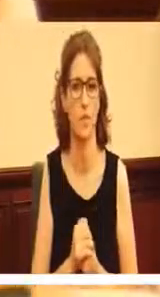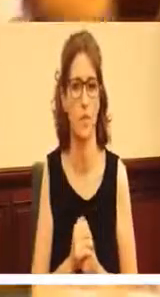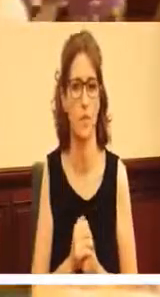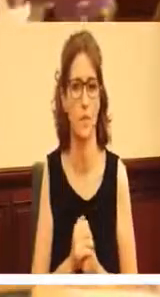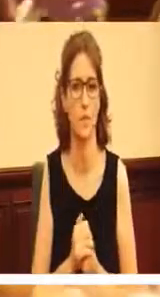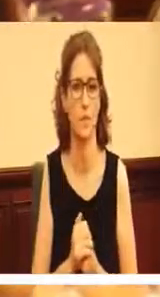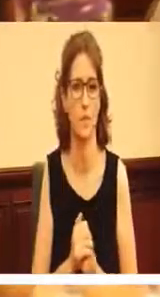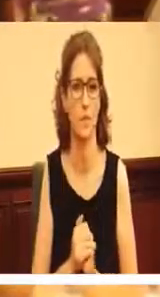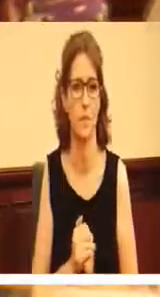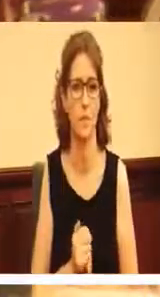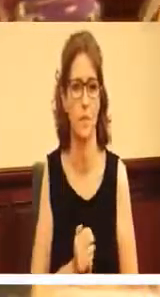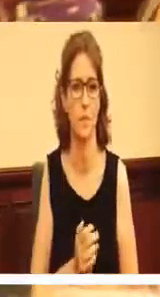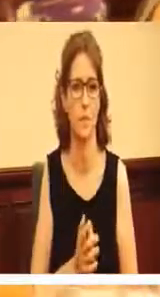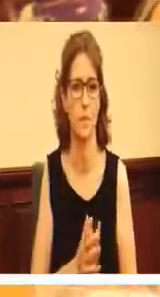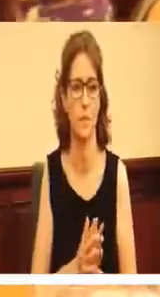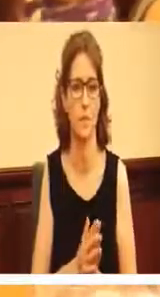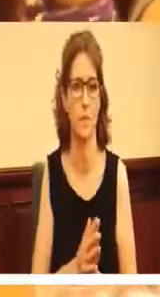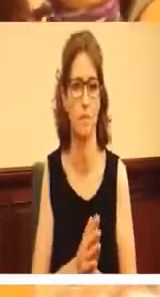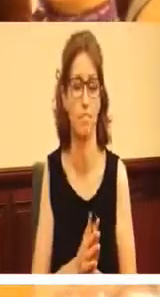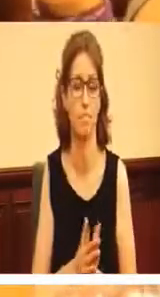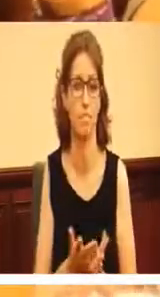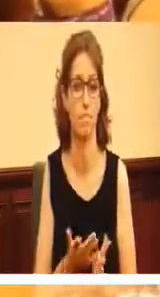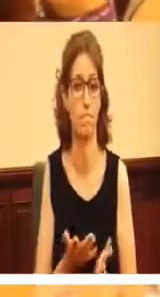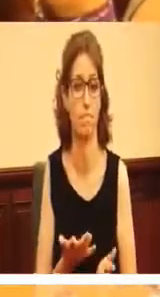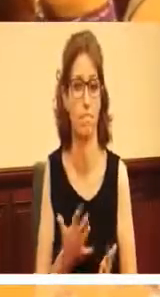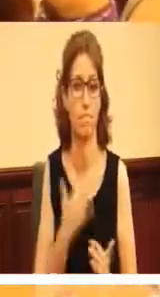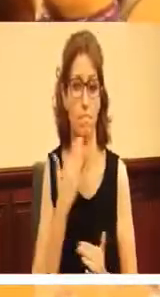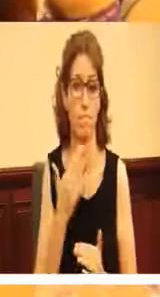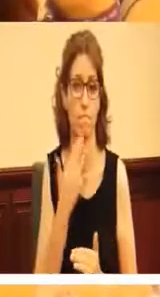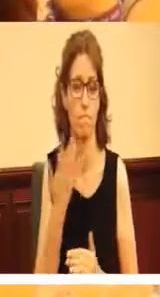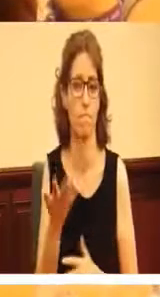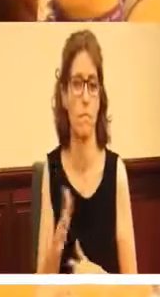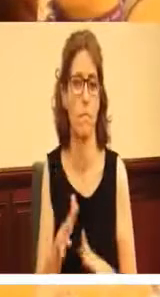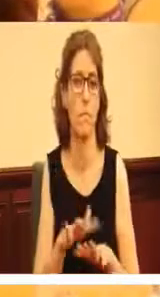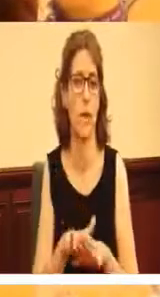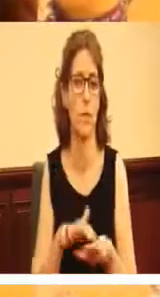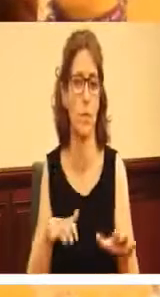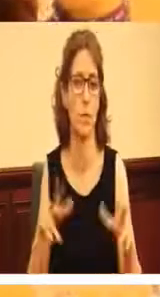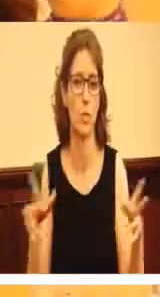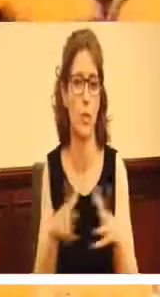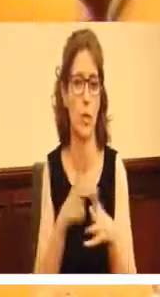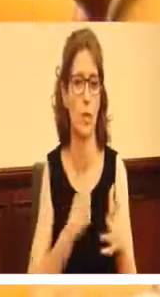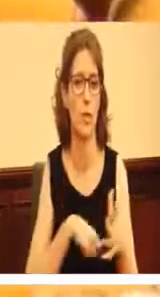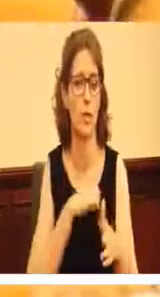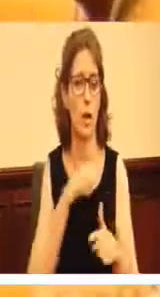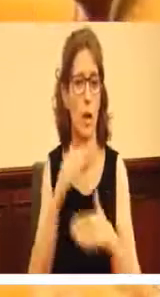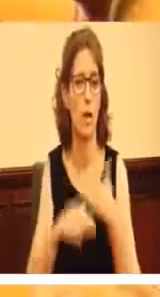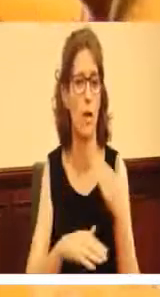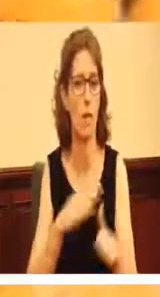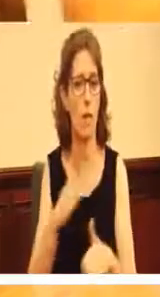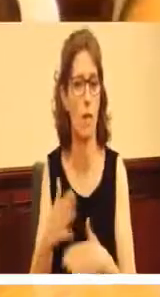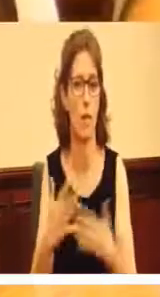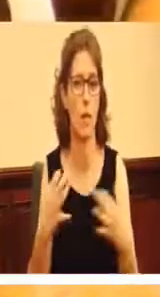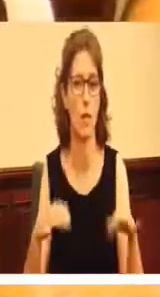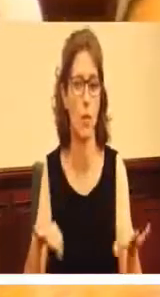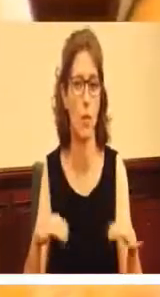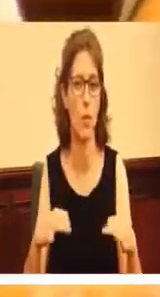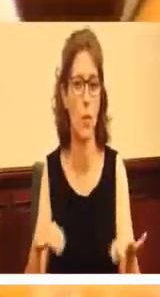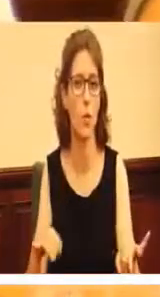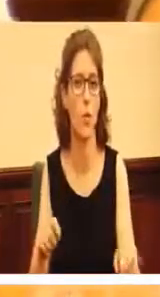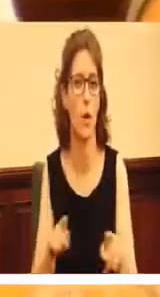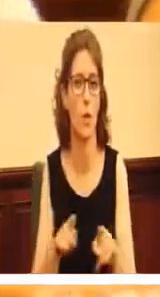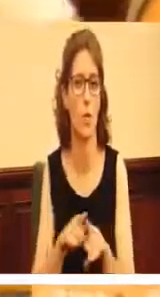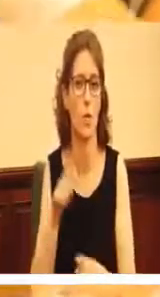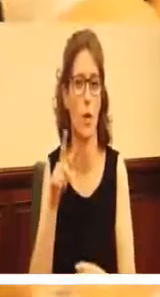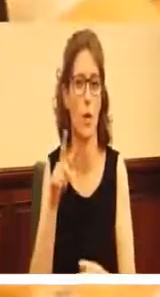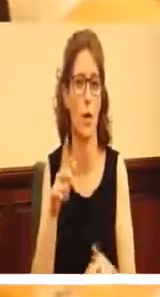Miren, afortunadamente la mayoría de la sociedad española avanza, como decía al principio, con absoluta normalidad que